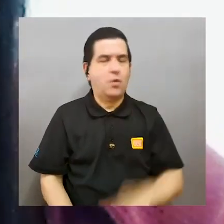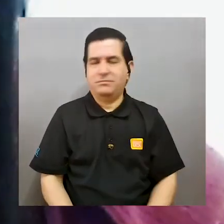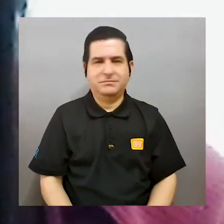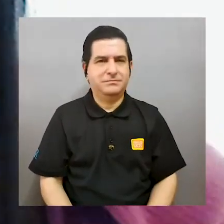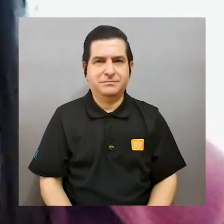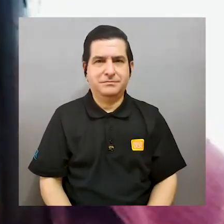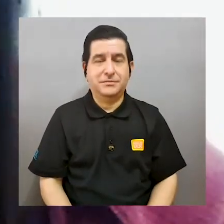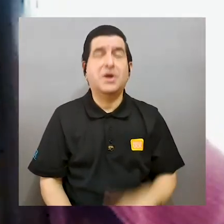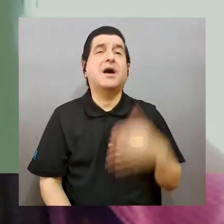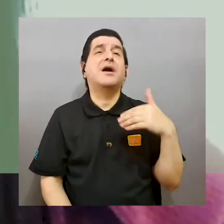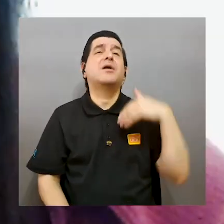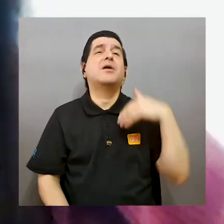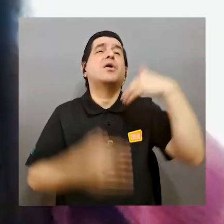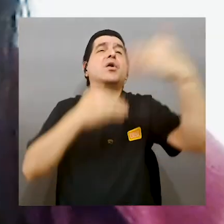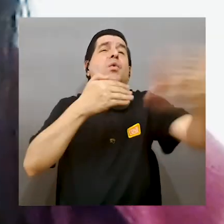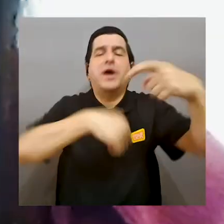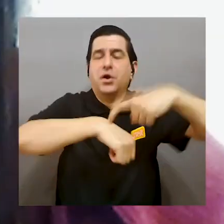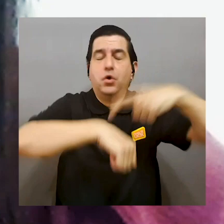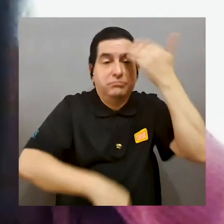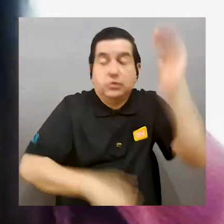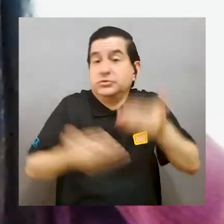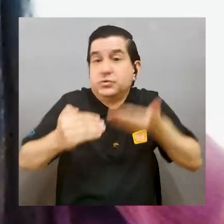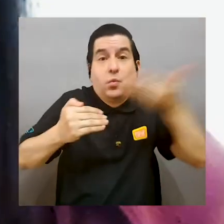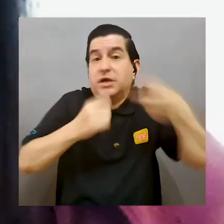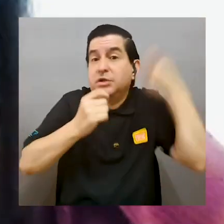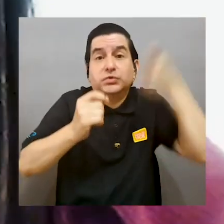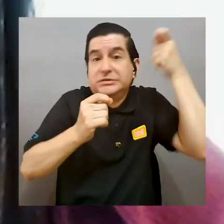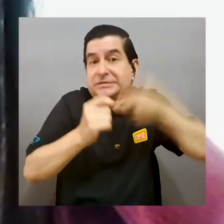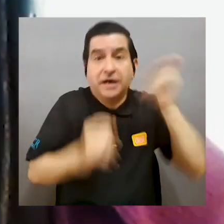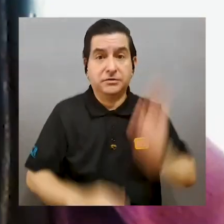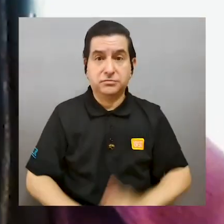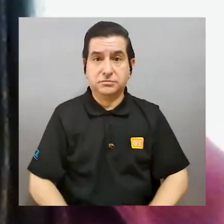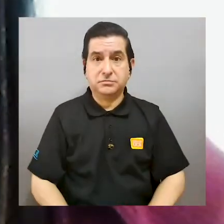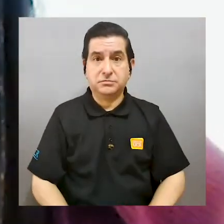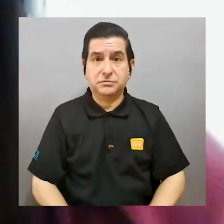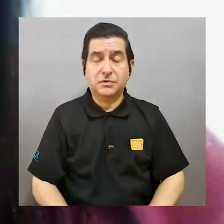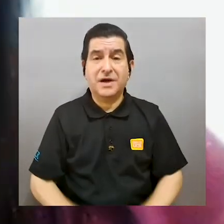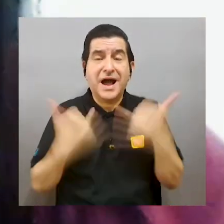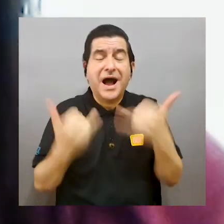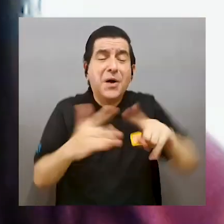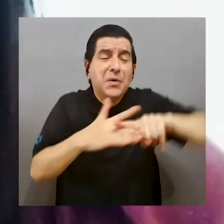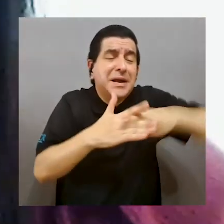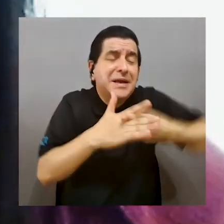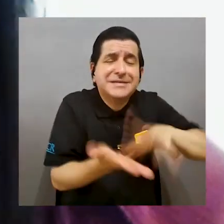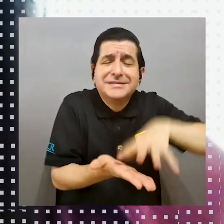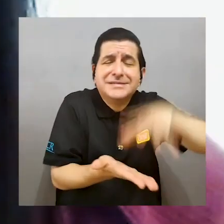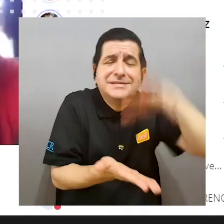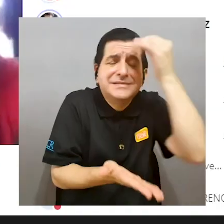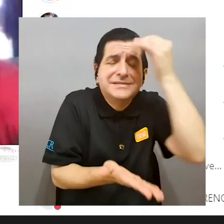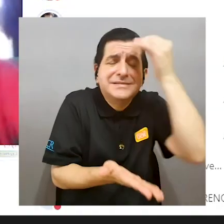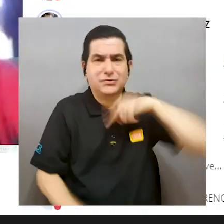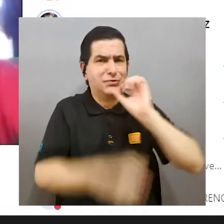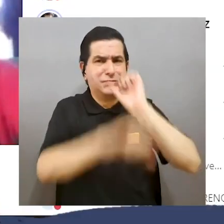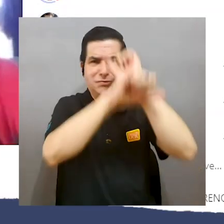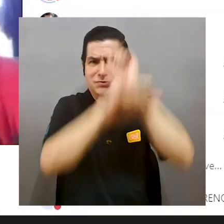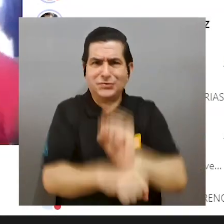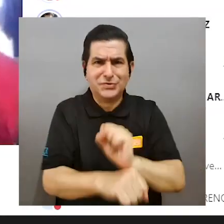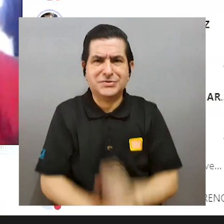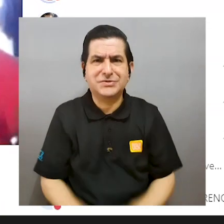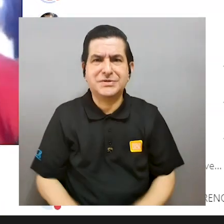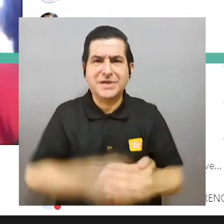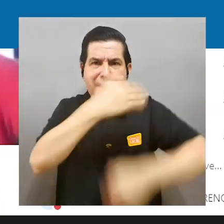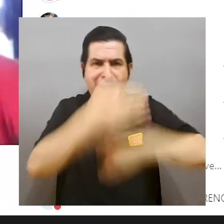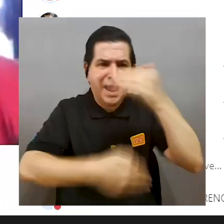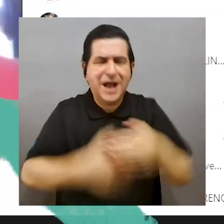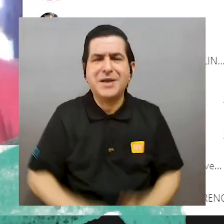ver falta tiempo, no sabemos cuándo. ¿Por qué? Porque apenas estamos aprendiendo, nosotros no estamos acostumbrados a